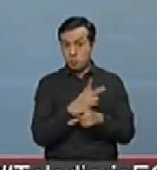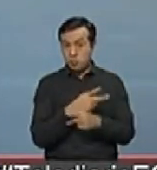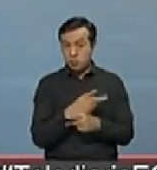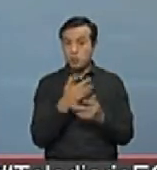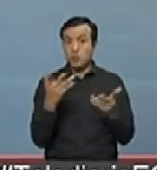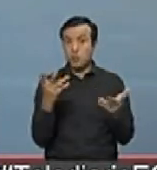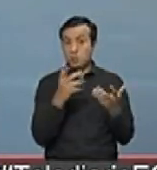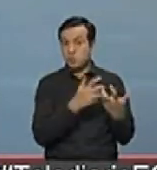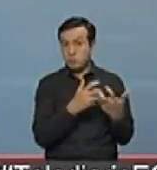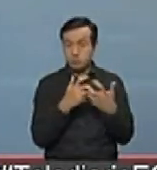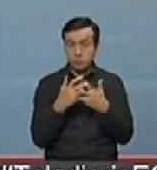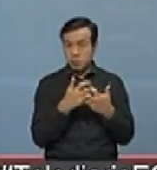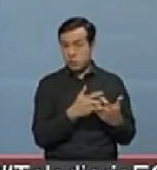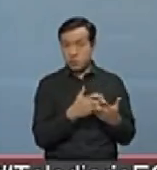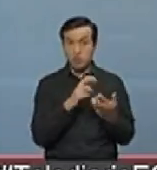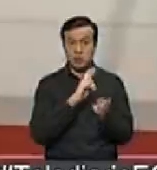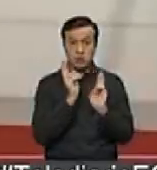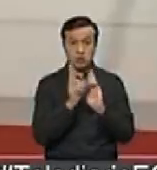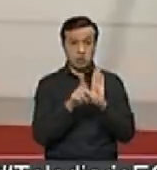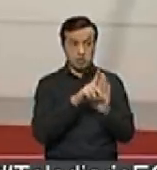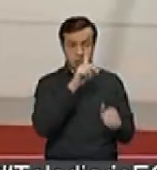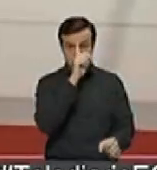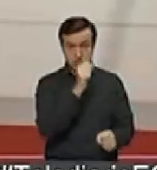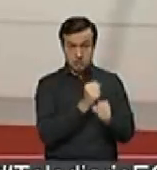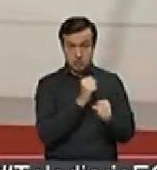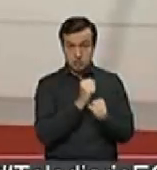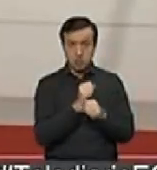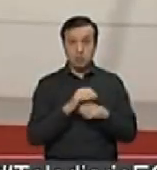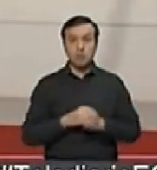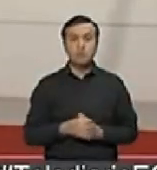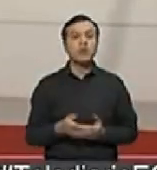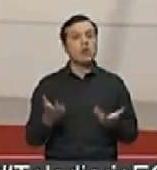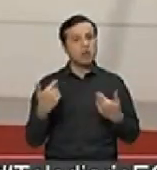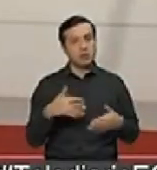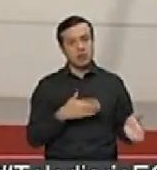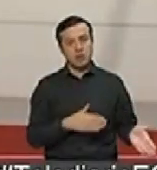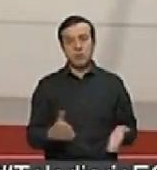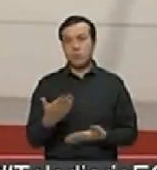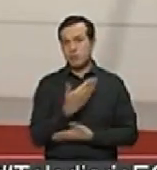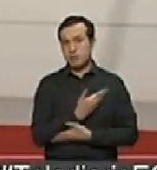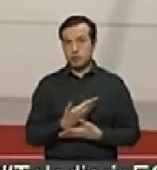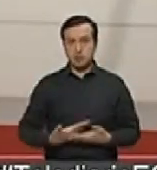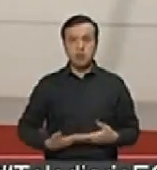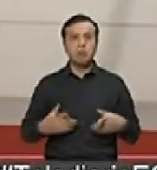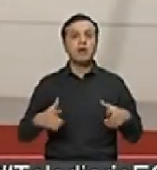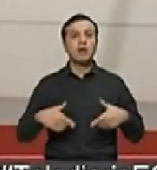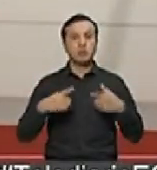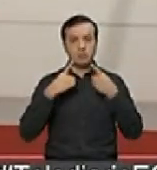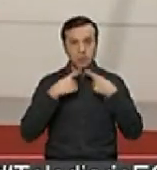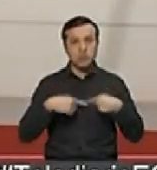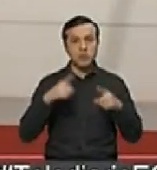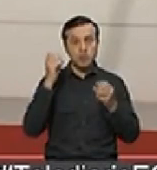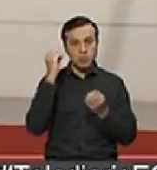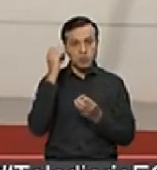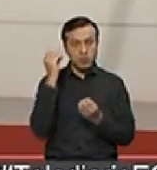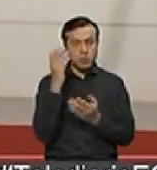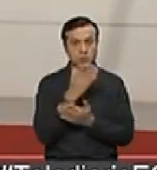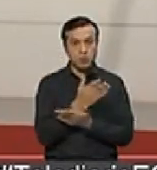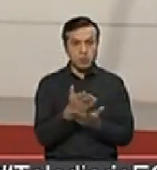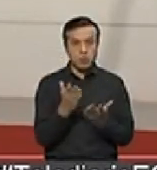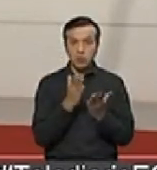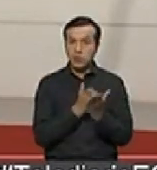en conjunto con las reformas laborales? Todas las reformas en forma integral, como ya lo dispuso el presidente Lenín Moreno en su informe a la Nación,